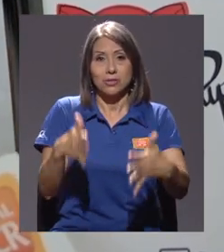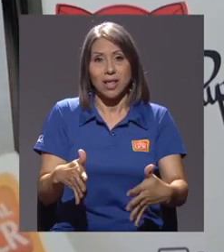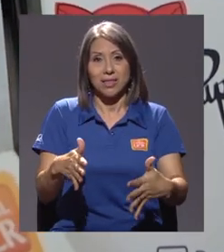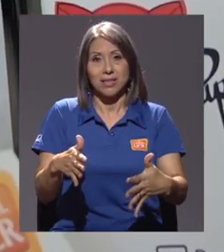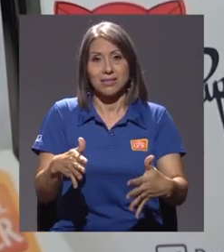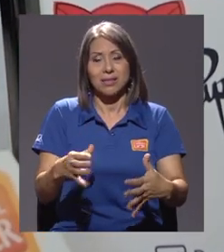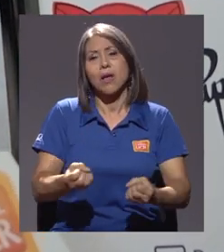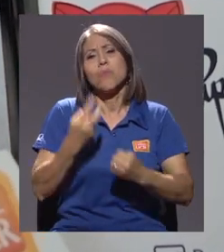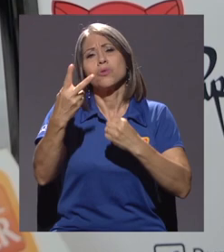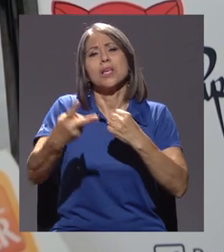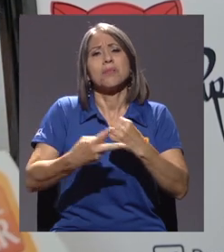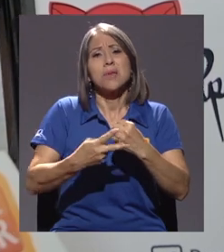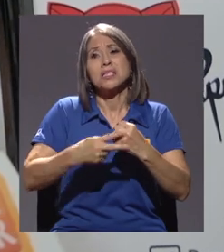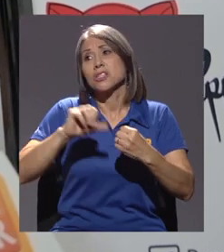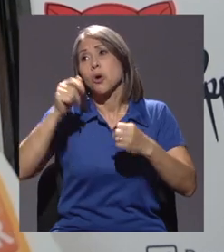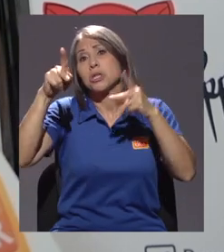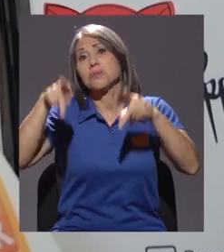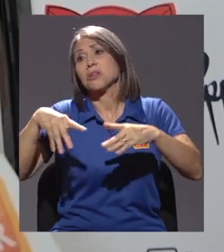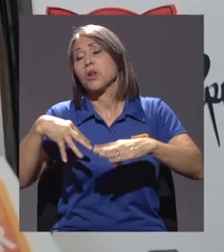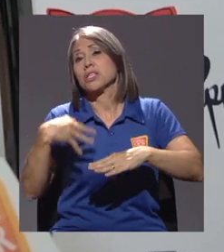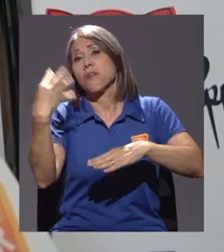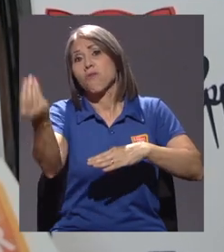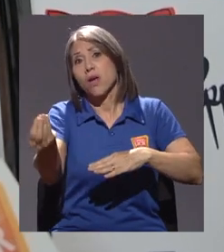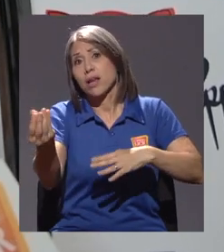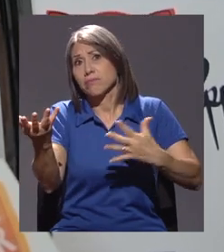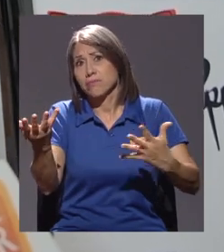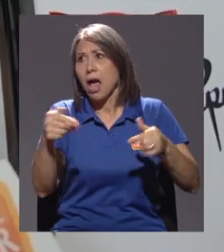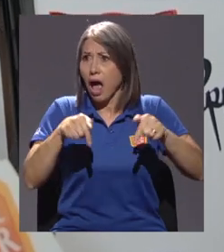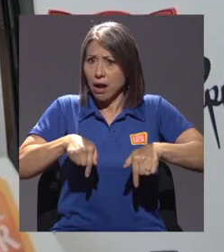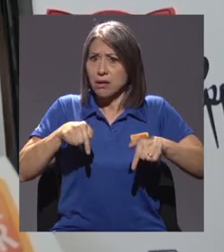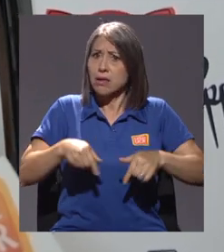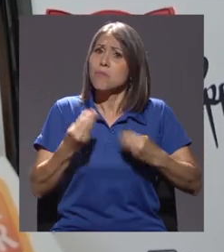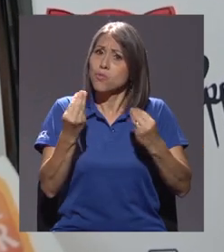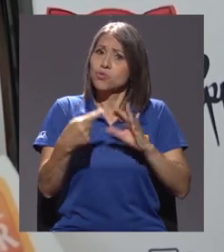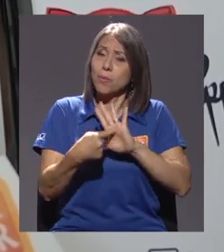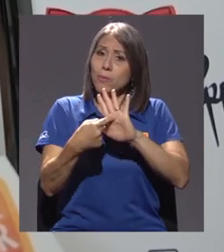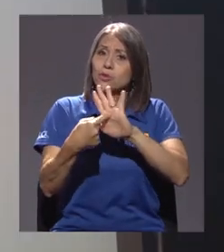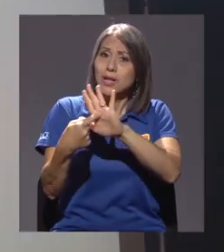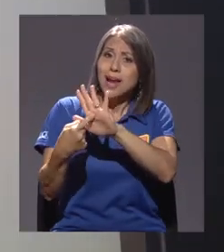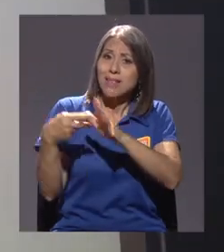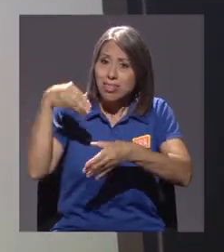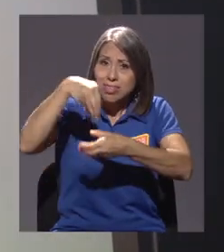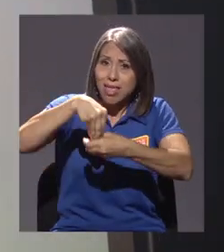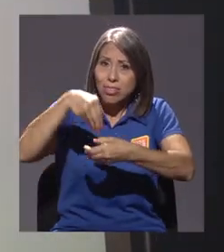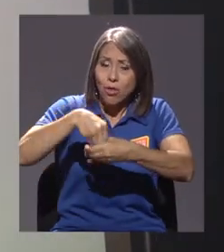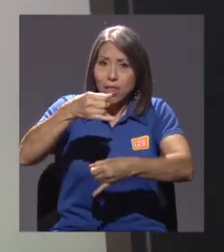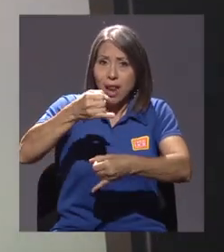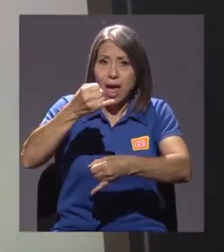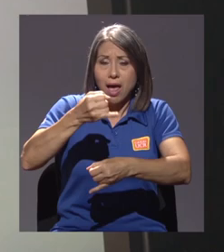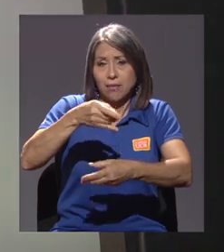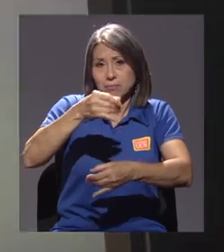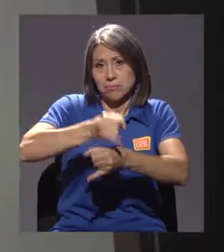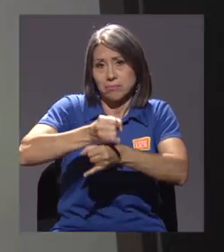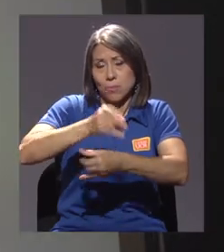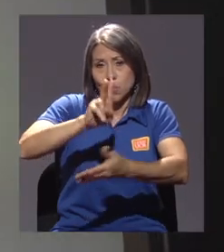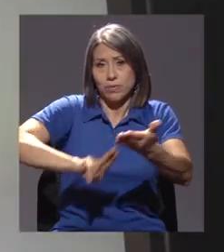veces se le da espacio a gente ajena de la U y hay mucho aquí que mostrar, digamos, dentro de la misma universidad.